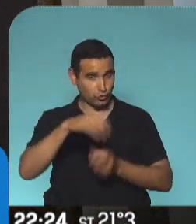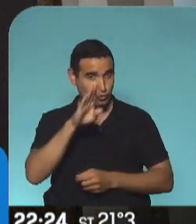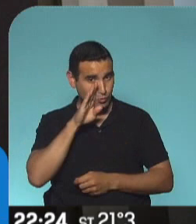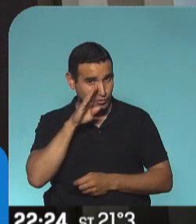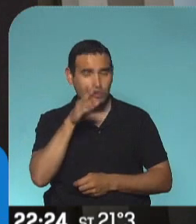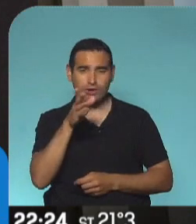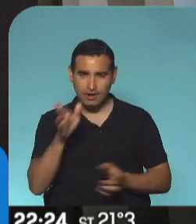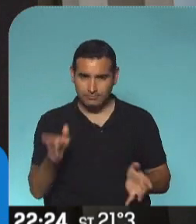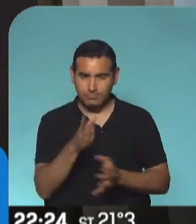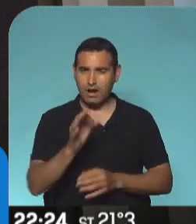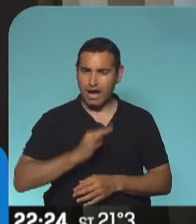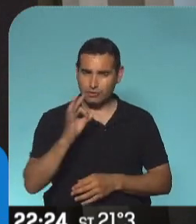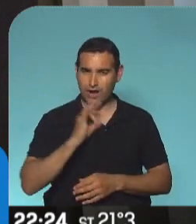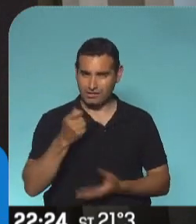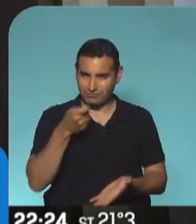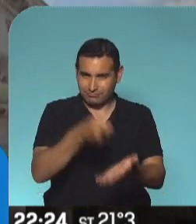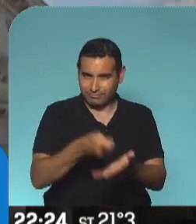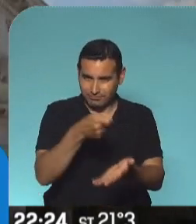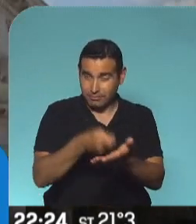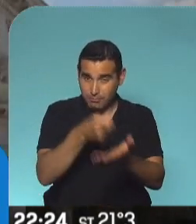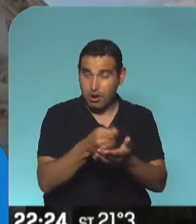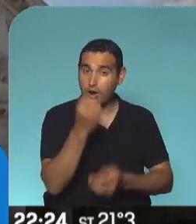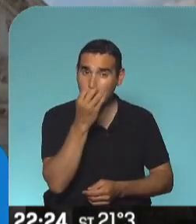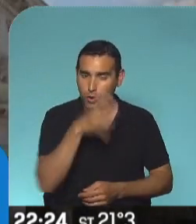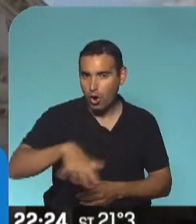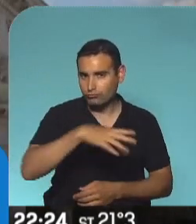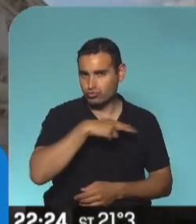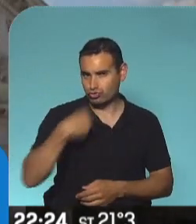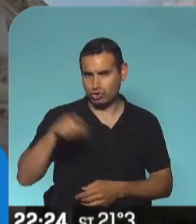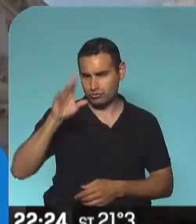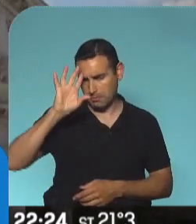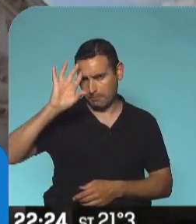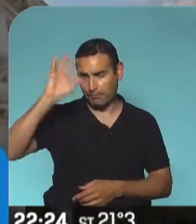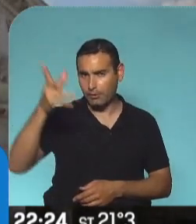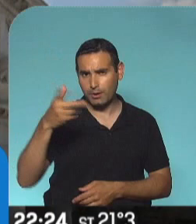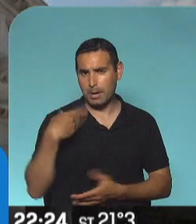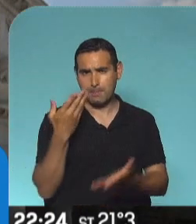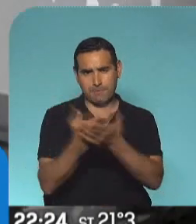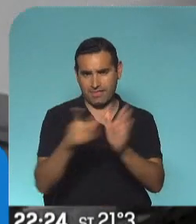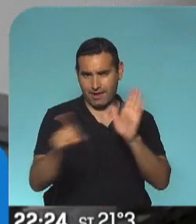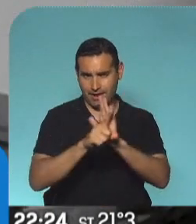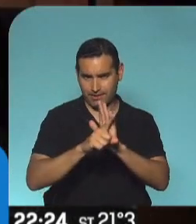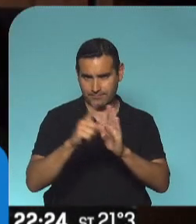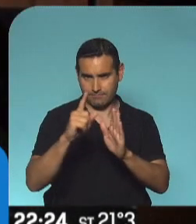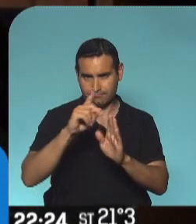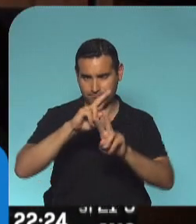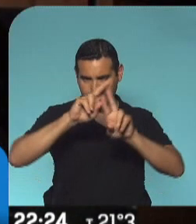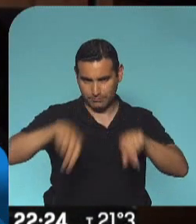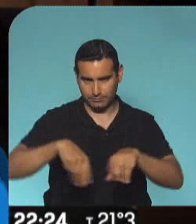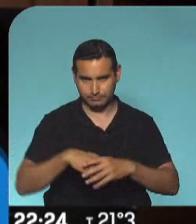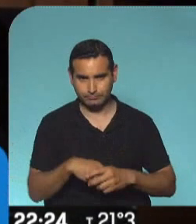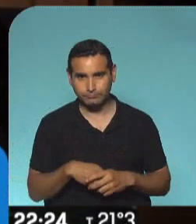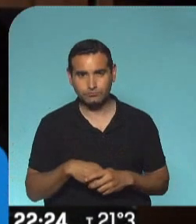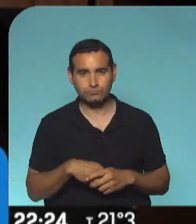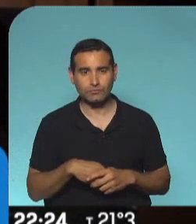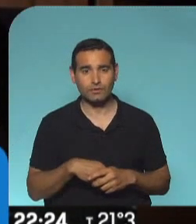una certificación anual sobre la autonomía de Hong Kong terminó de enfurecer a los chinos que demandan su derogación. As for